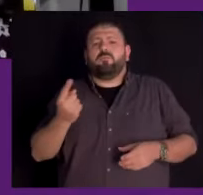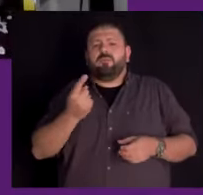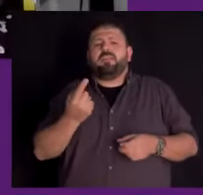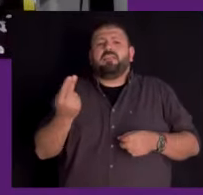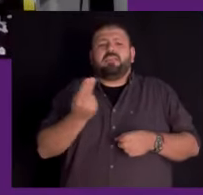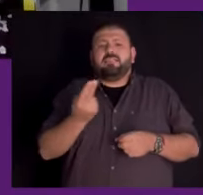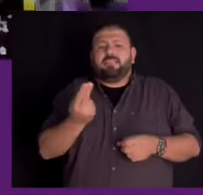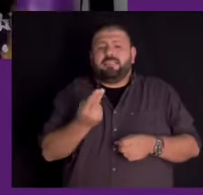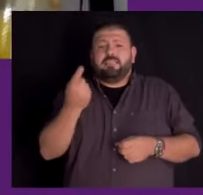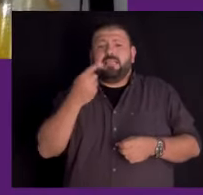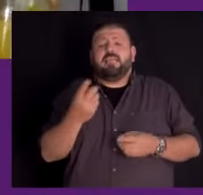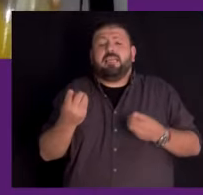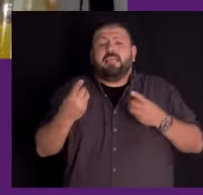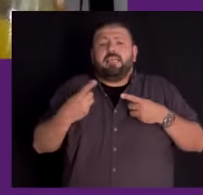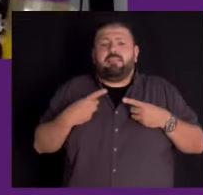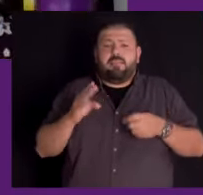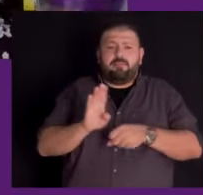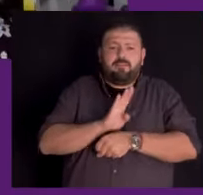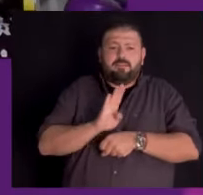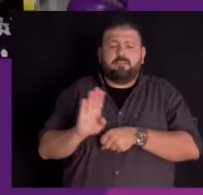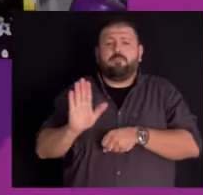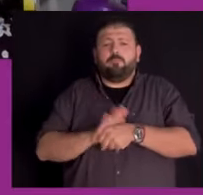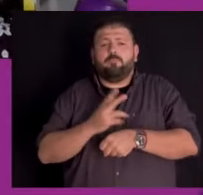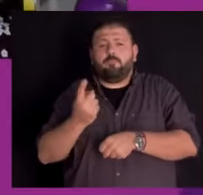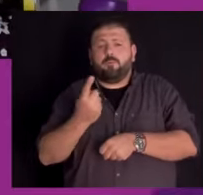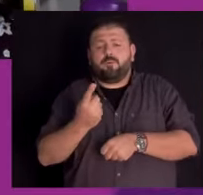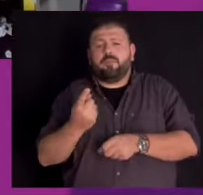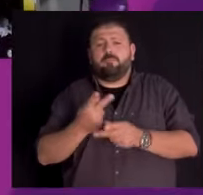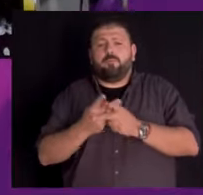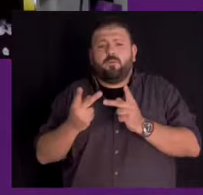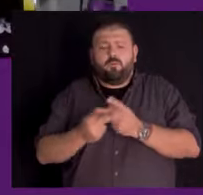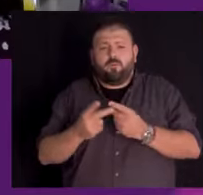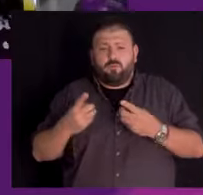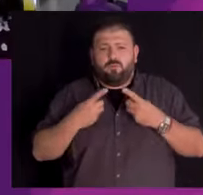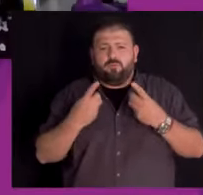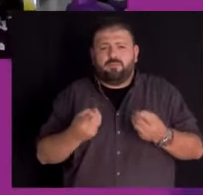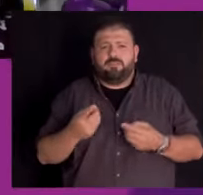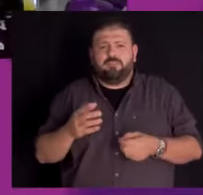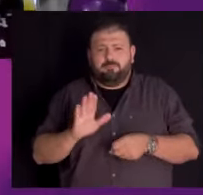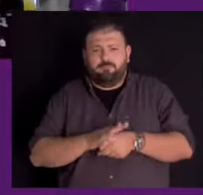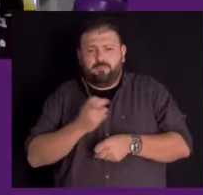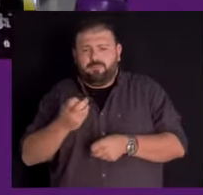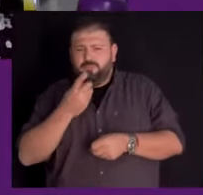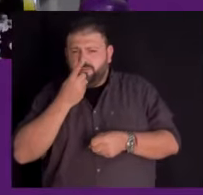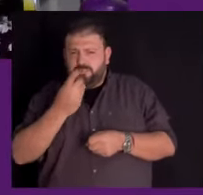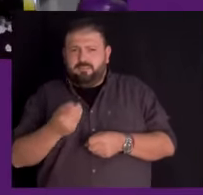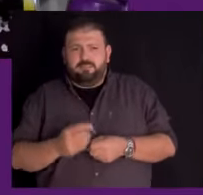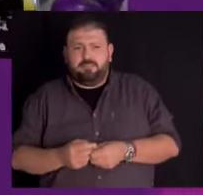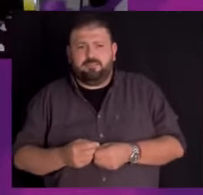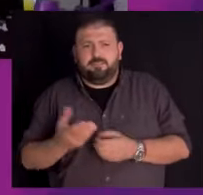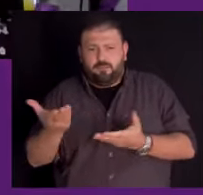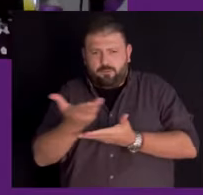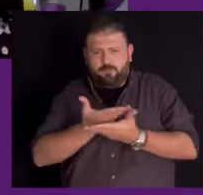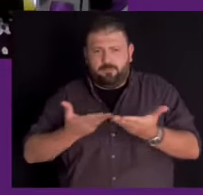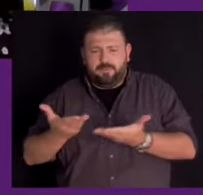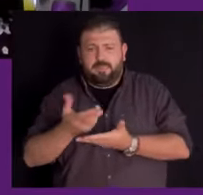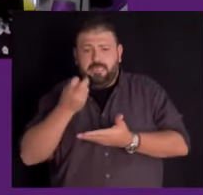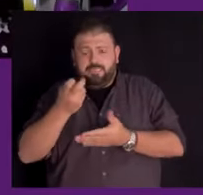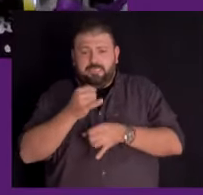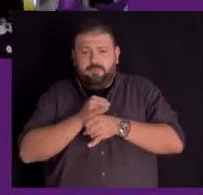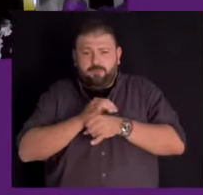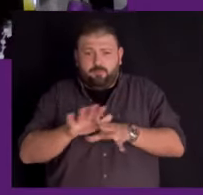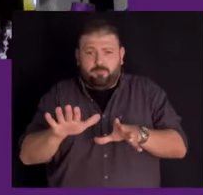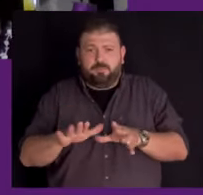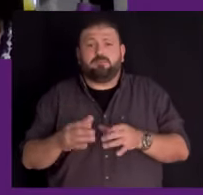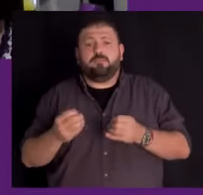esos beneficios, por qué nuestros productos los contienen. Entonces, si te parece, por favor, compártenos esta información